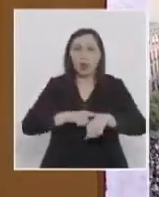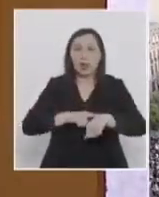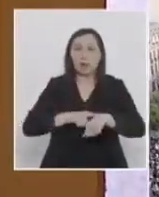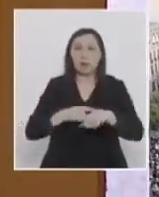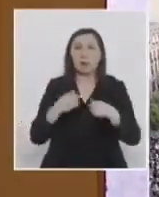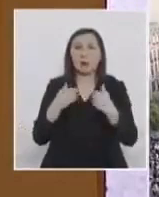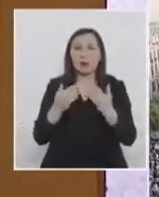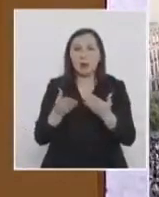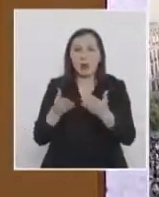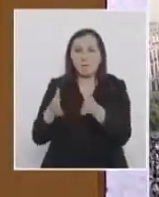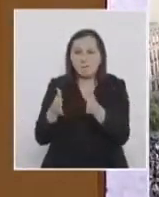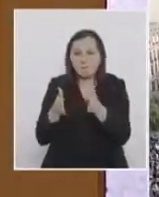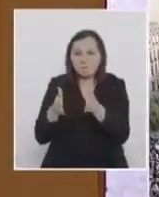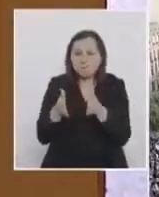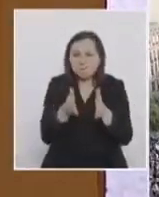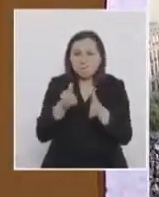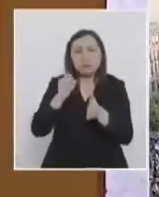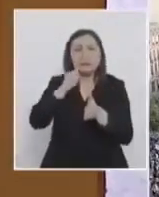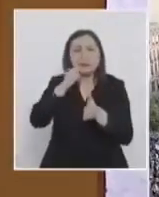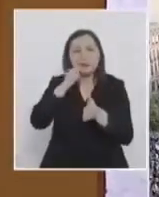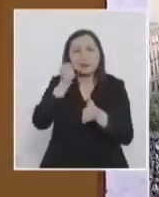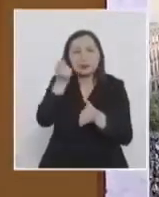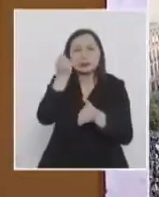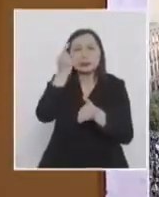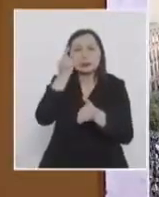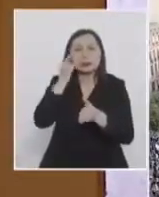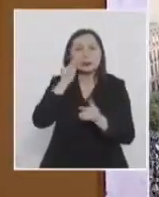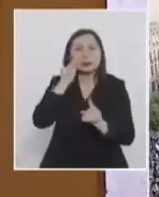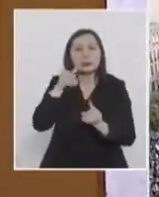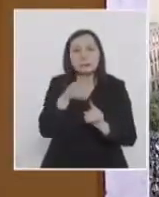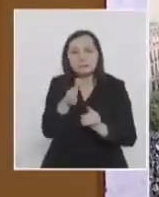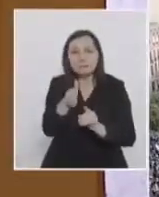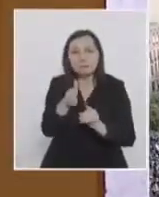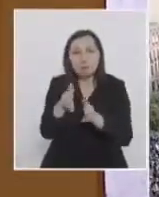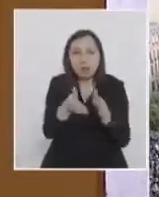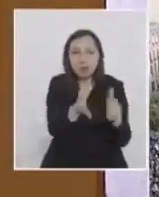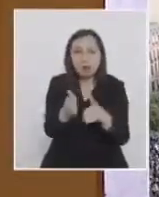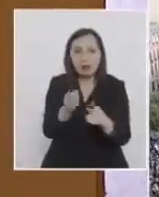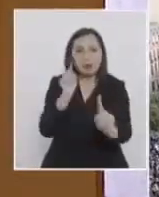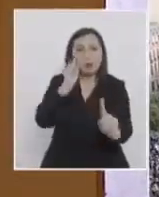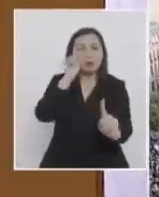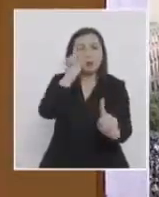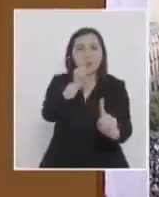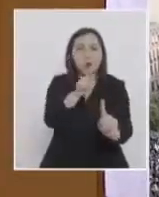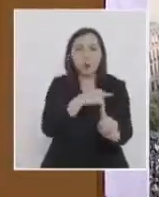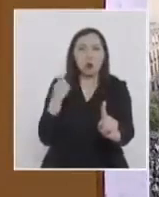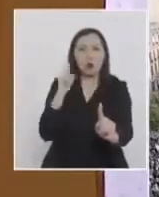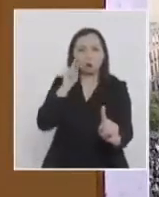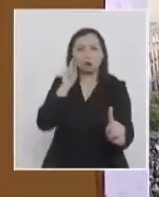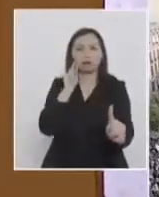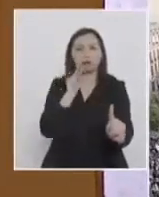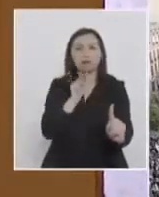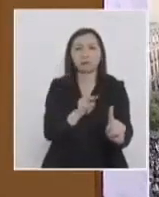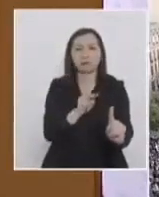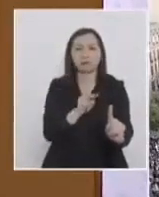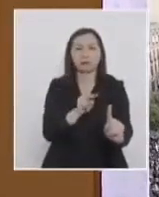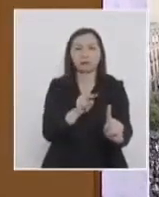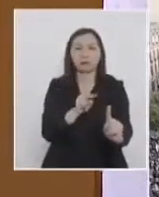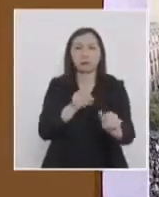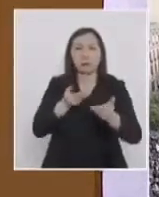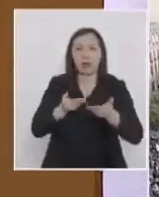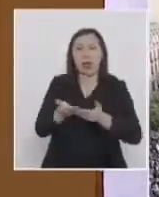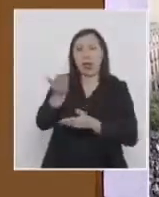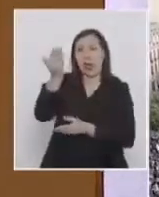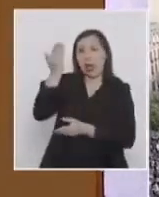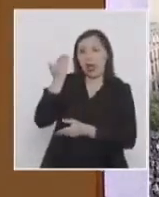da forma, le da sentido y dirección a nuestra mirada. Por aquí